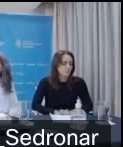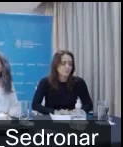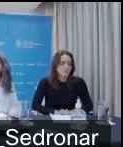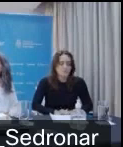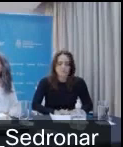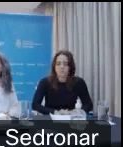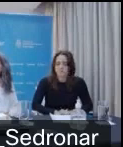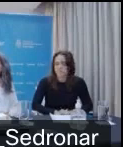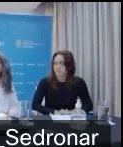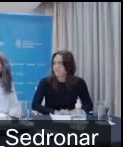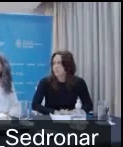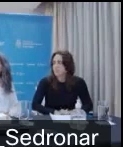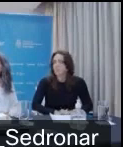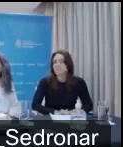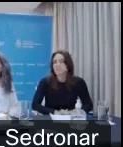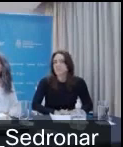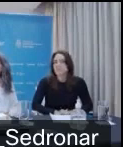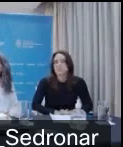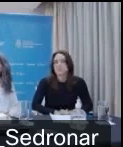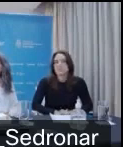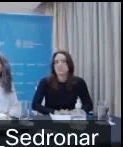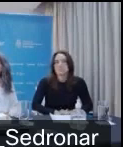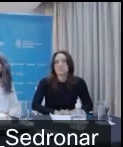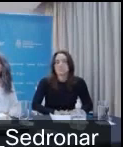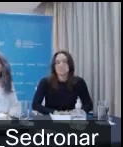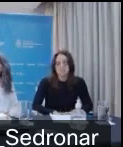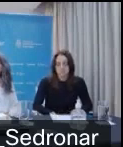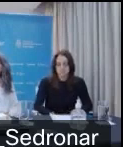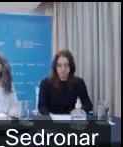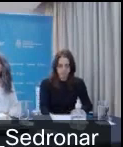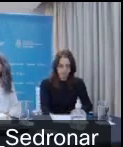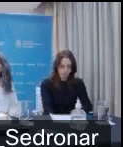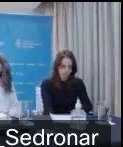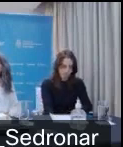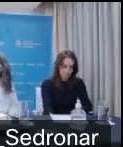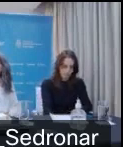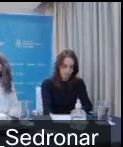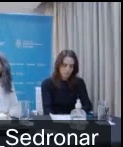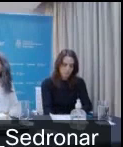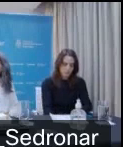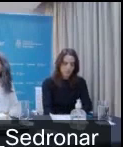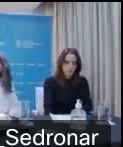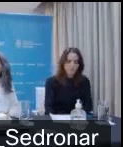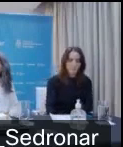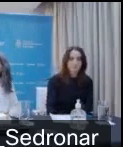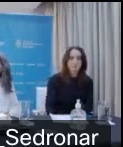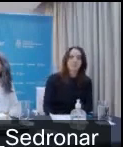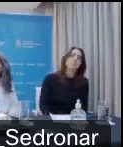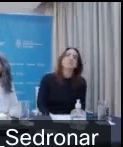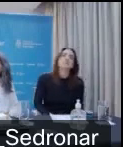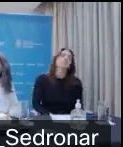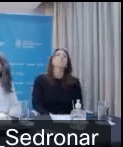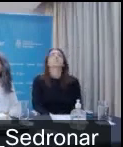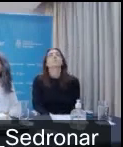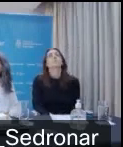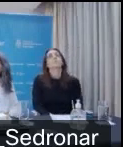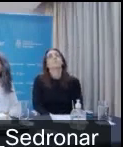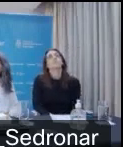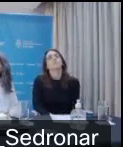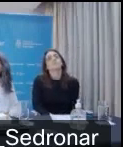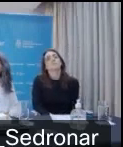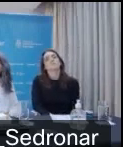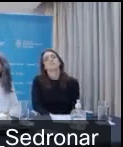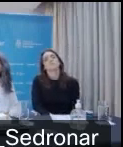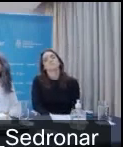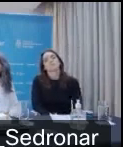todos estos datos disponibles. Y acá me parece que es importante, por decir que cuando